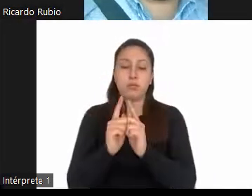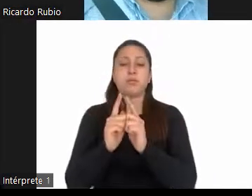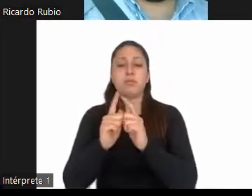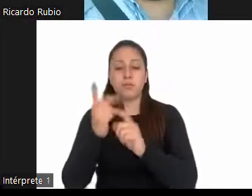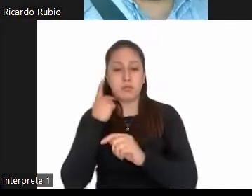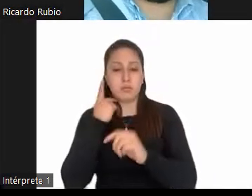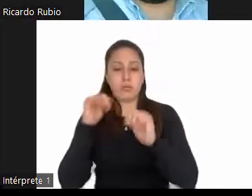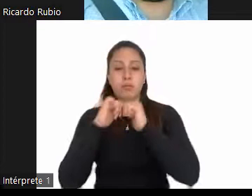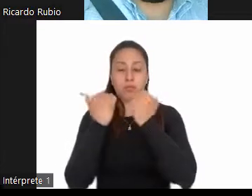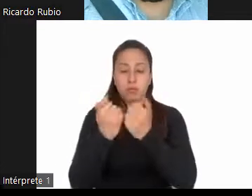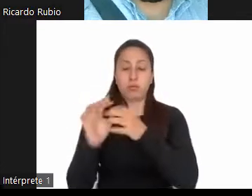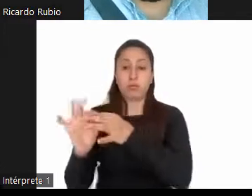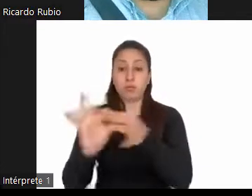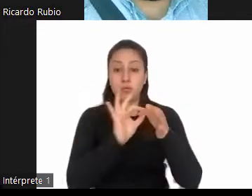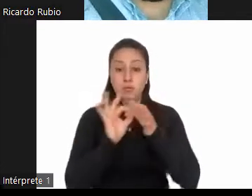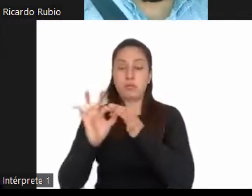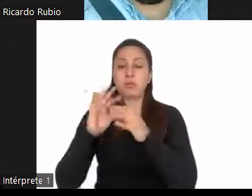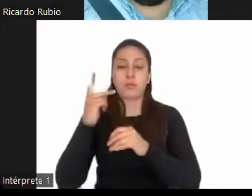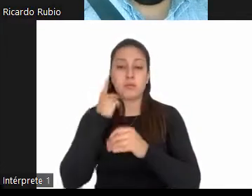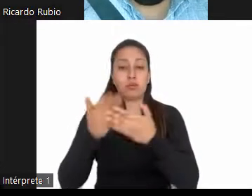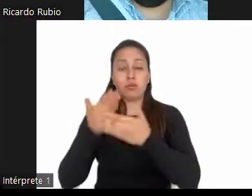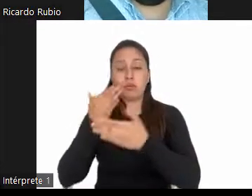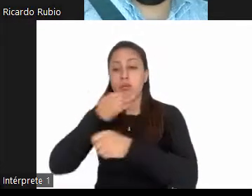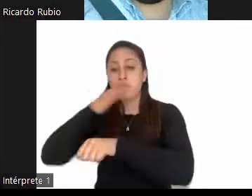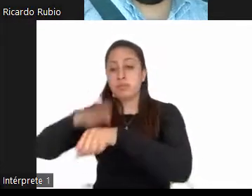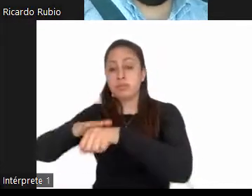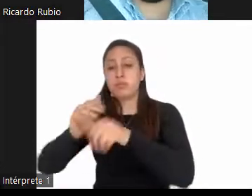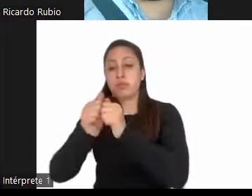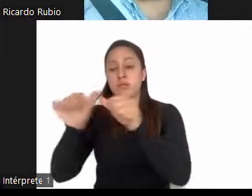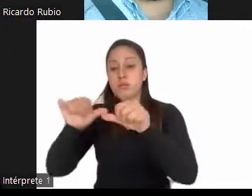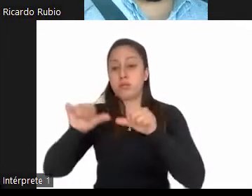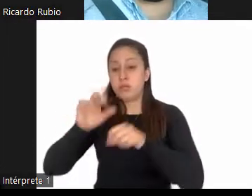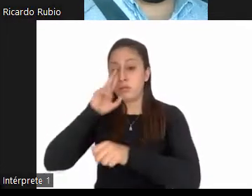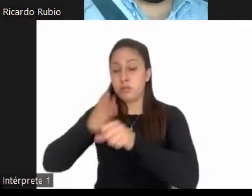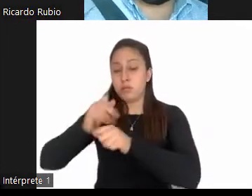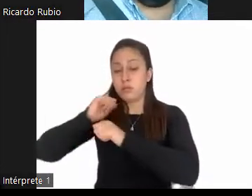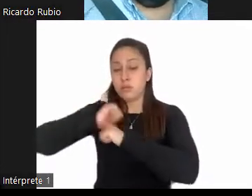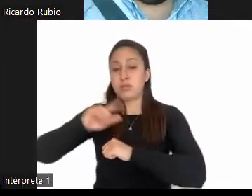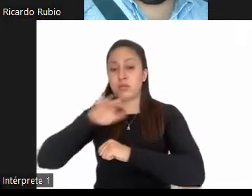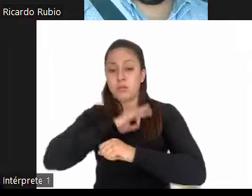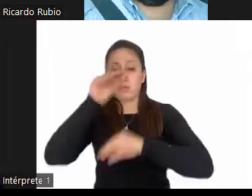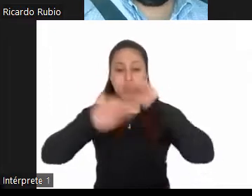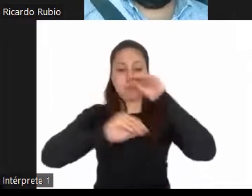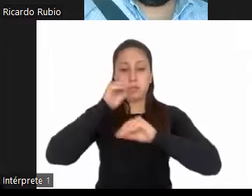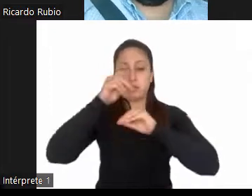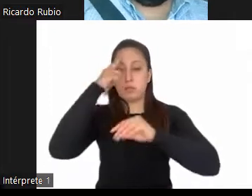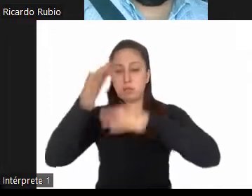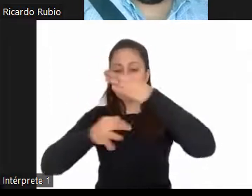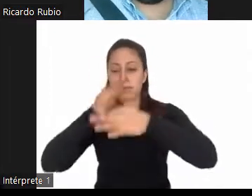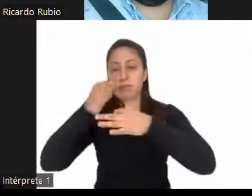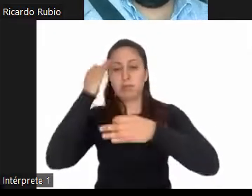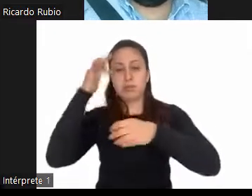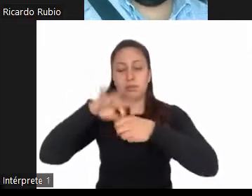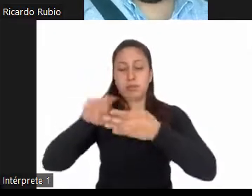y candidatos, previo aviso a la autoridad correspondiente, colocarán propaganda electoral observando las reglas